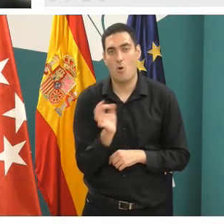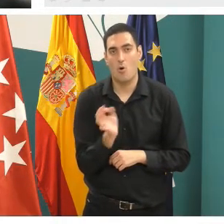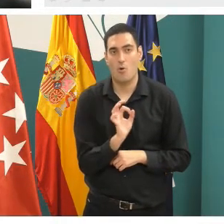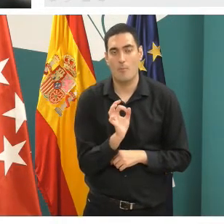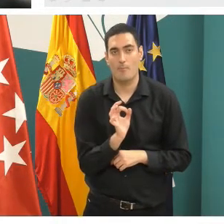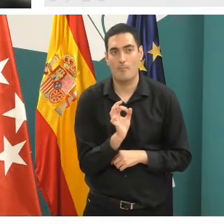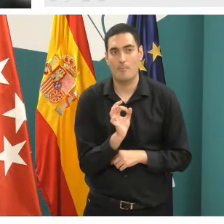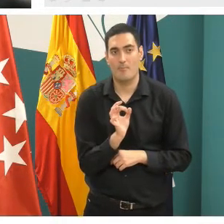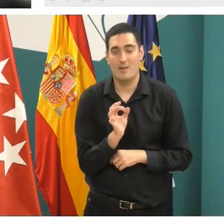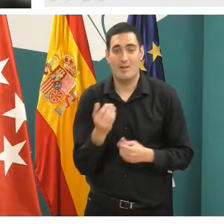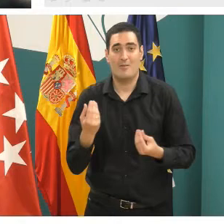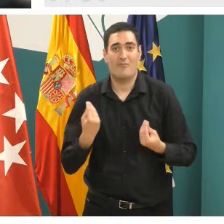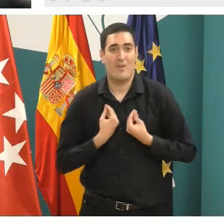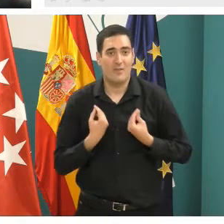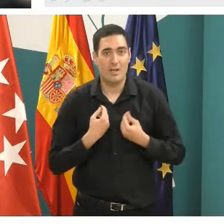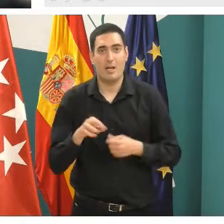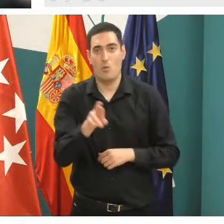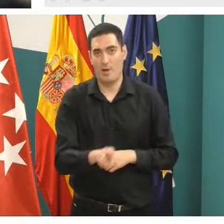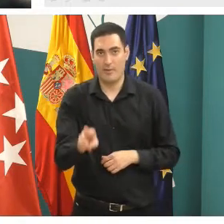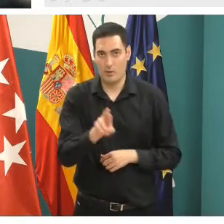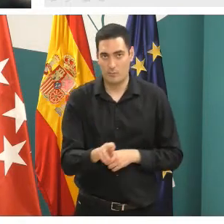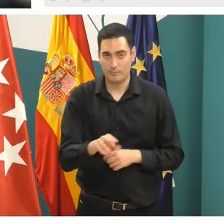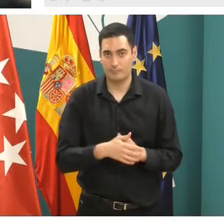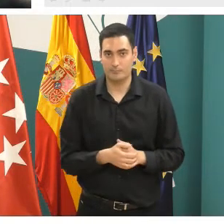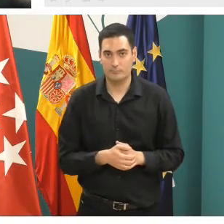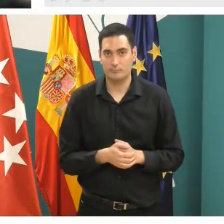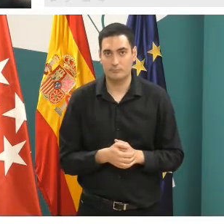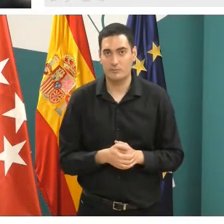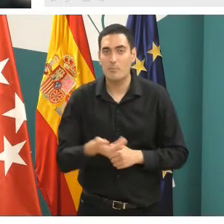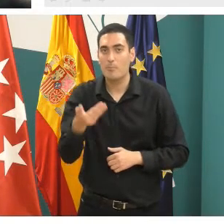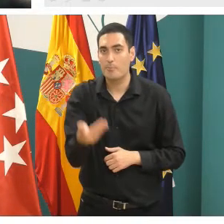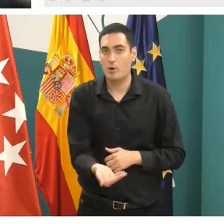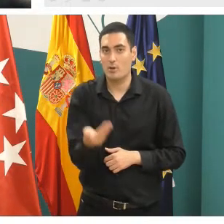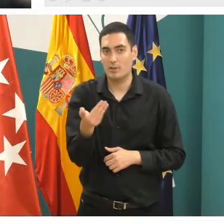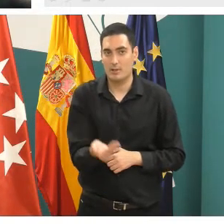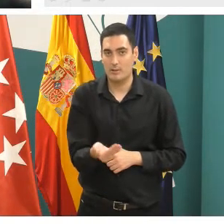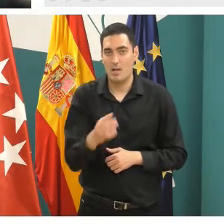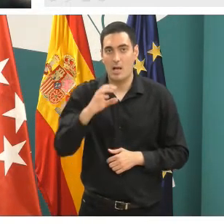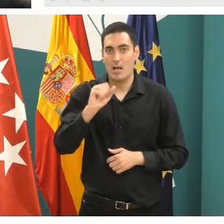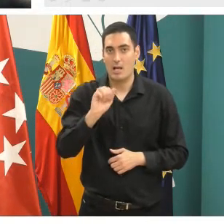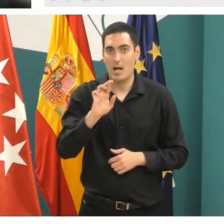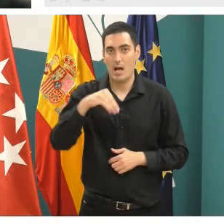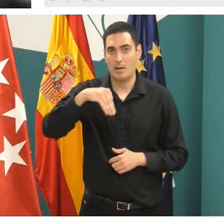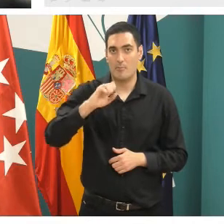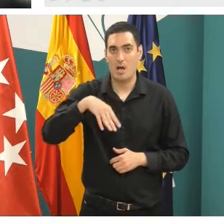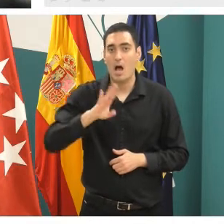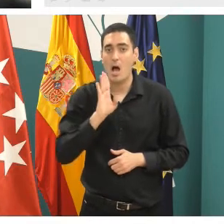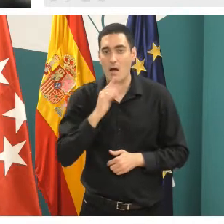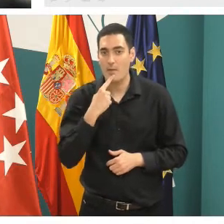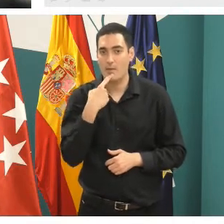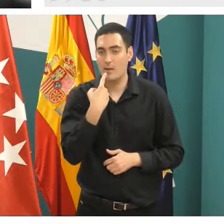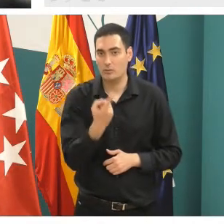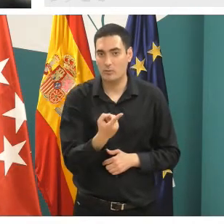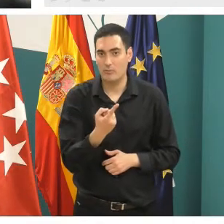de sobrevivencia y recuperación. Y, por supuesto, muy importante, como bien ha señalado Carmen, las respuestas, los